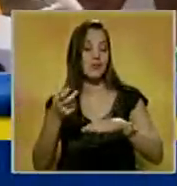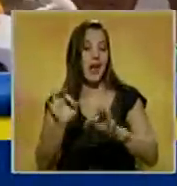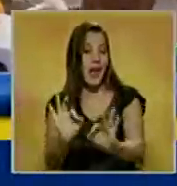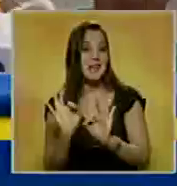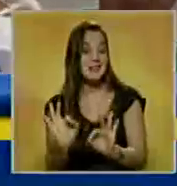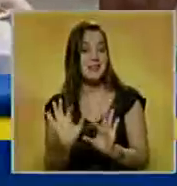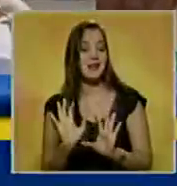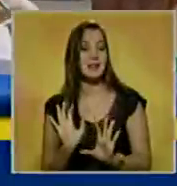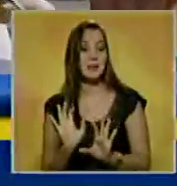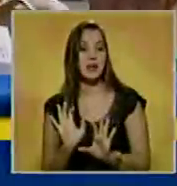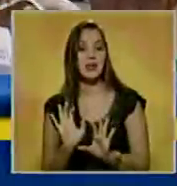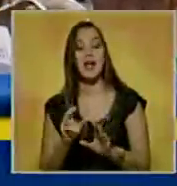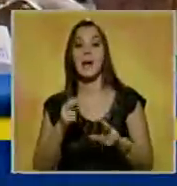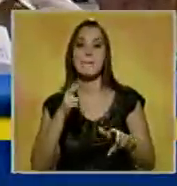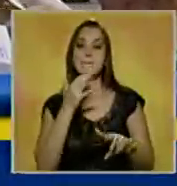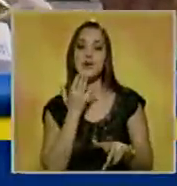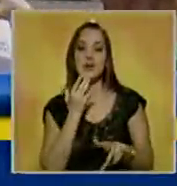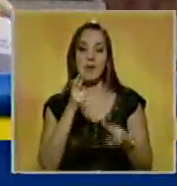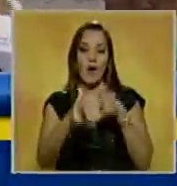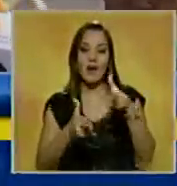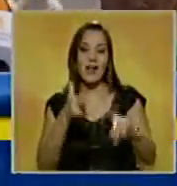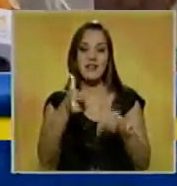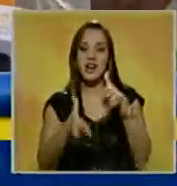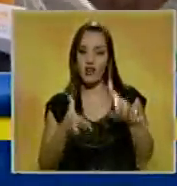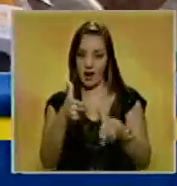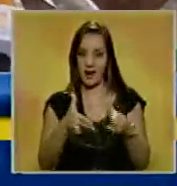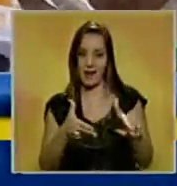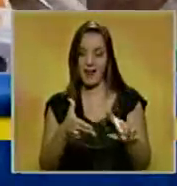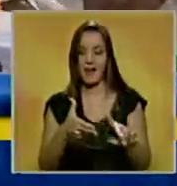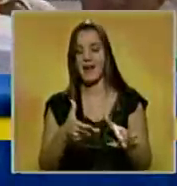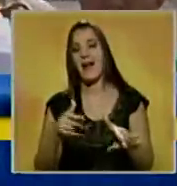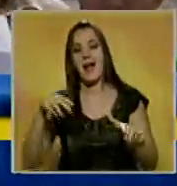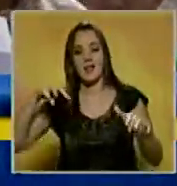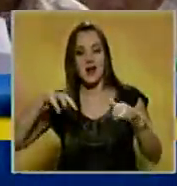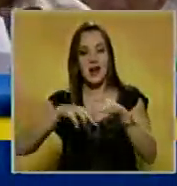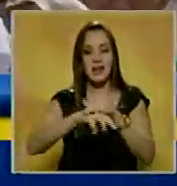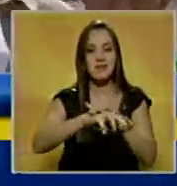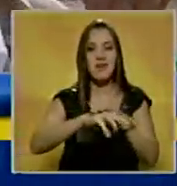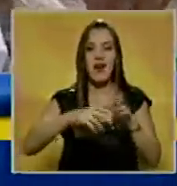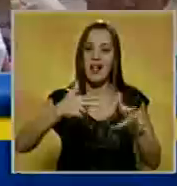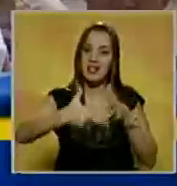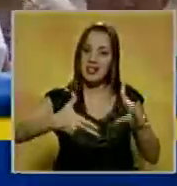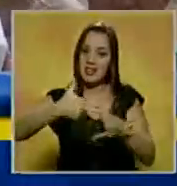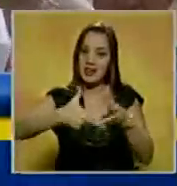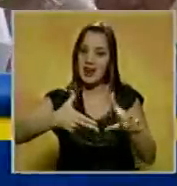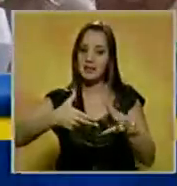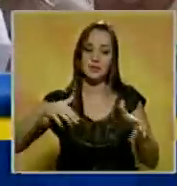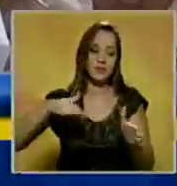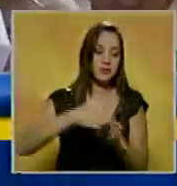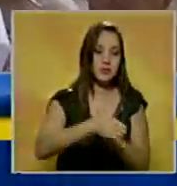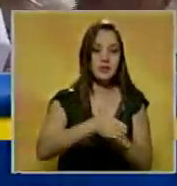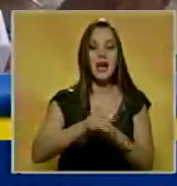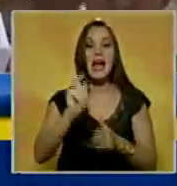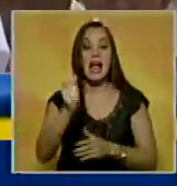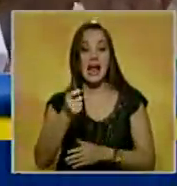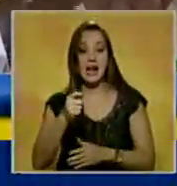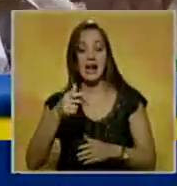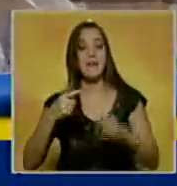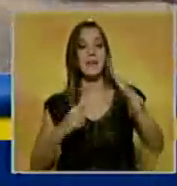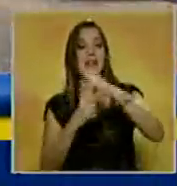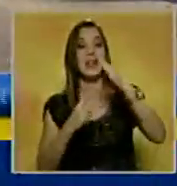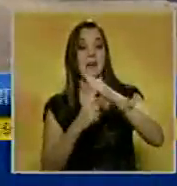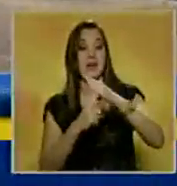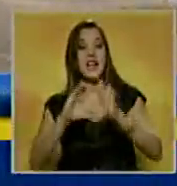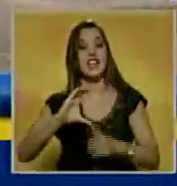exactamente en el ferrocarril donde llegan, o sea, la estación norte, más que todo el terminal de Charallave. Aquí en